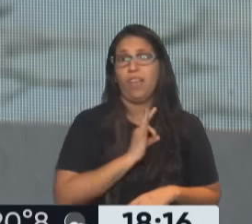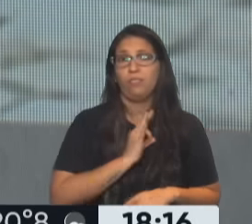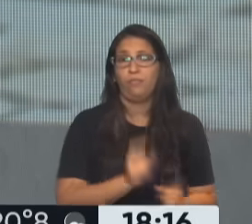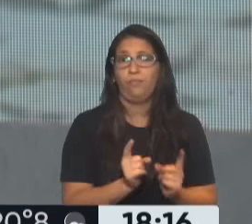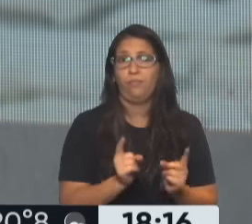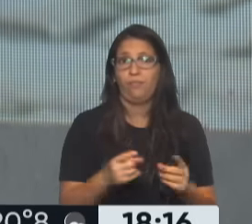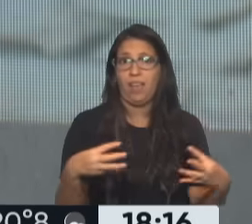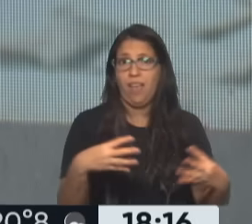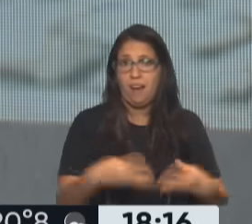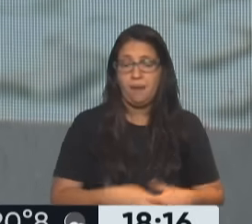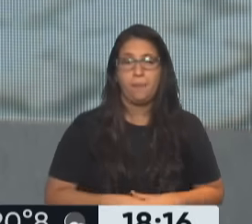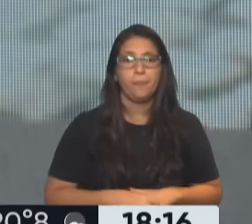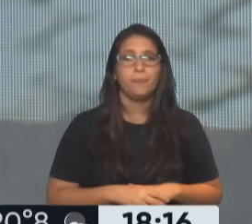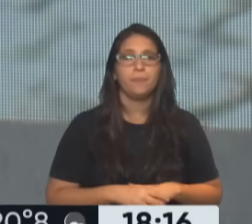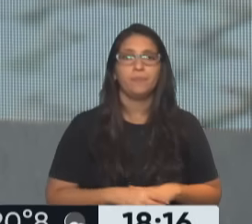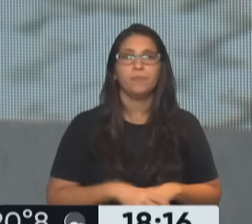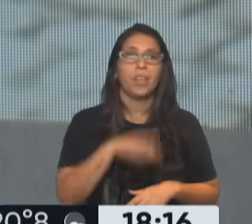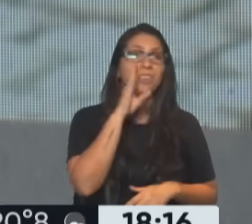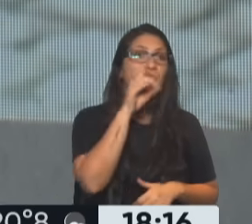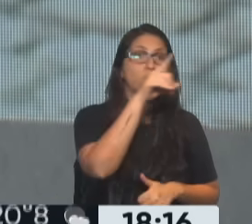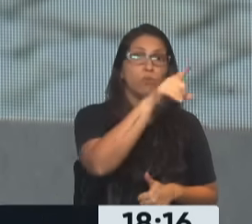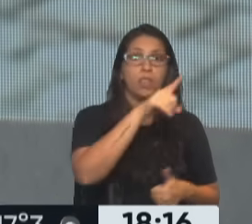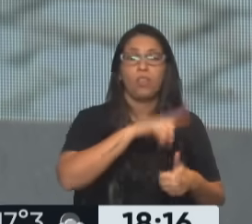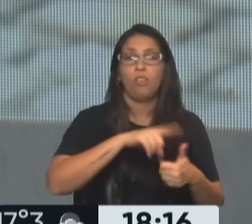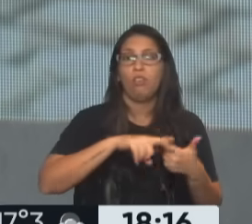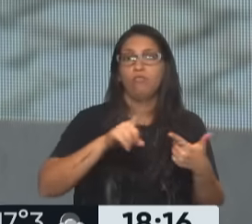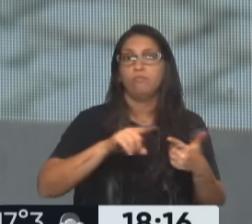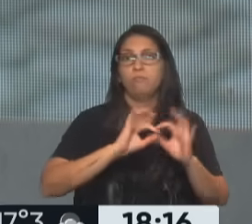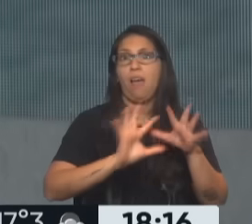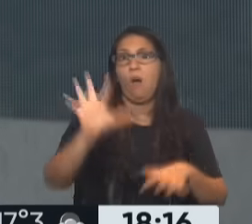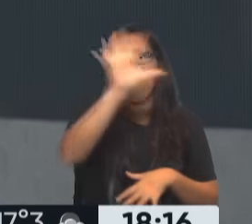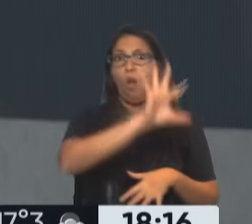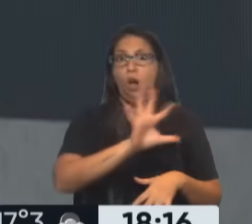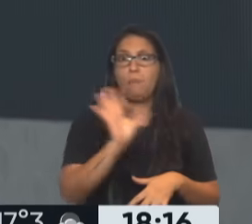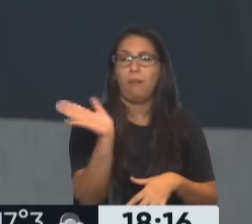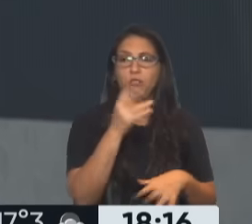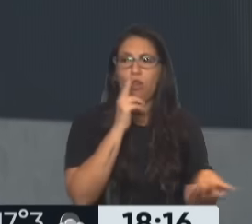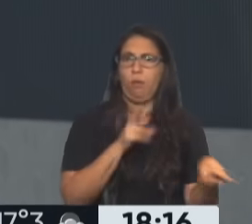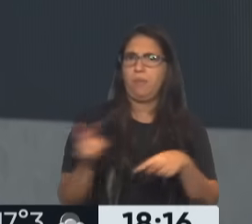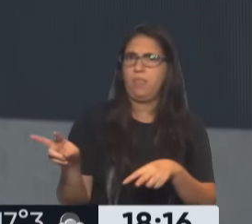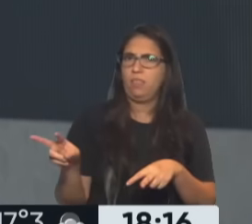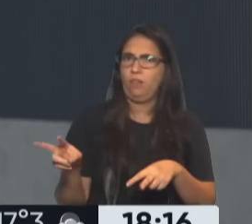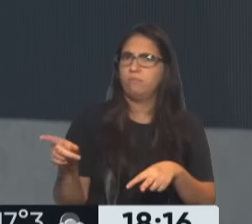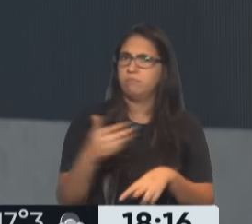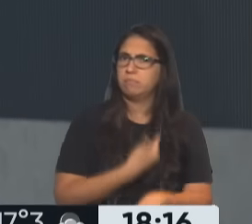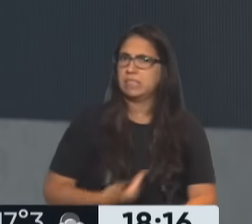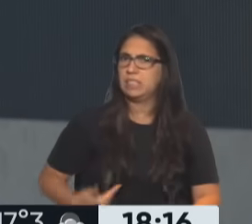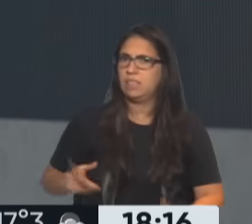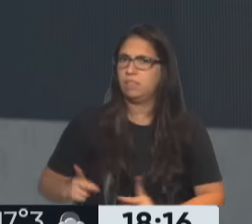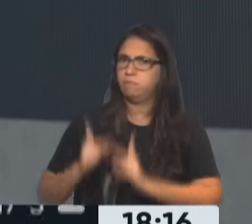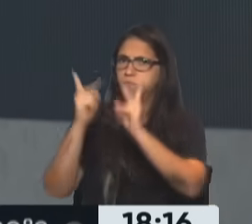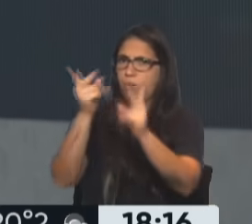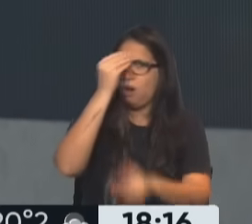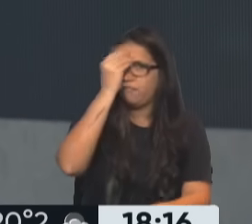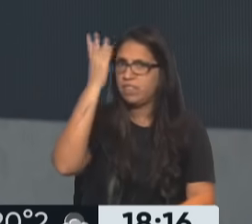nada inadvertido ni a Estados Unidos, ni al mundo, ni a Europa. Este primer viaje en 5 años, un viaje